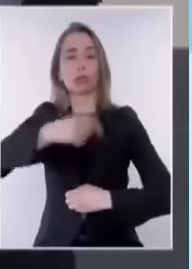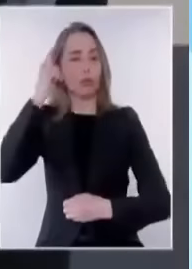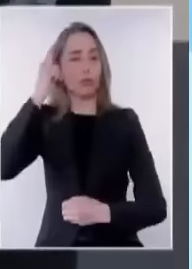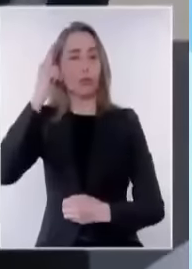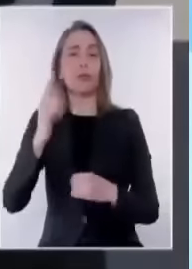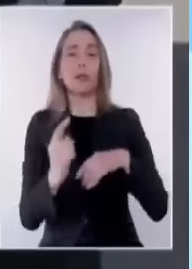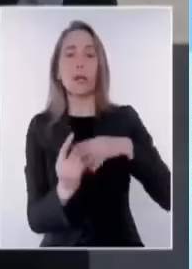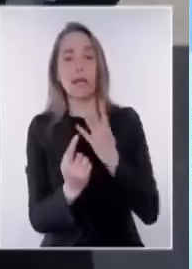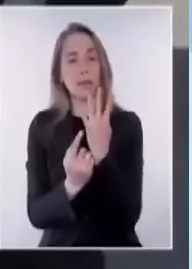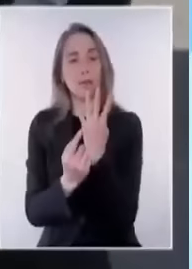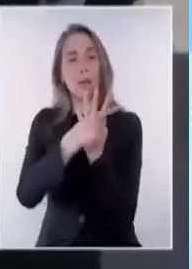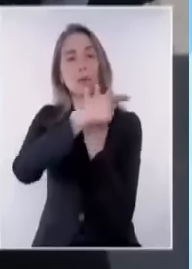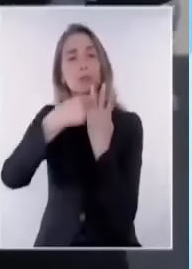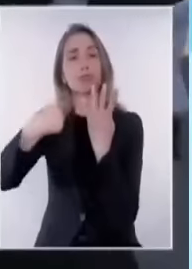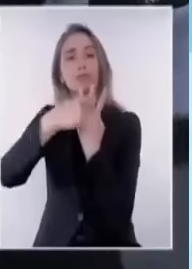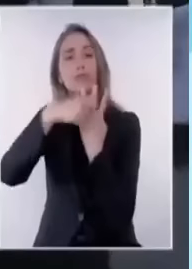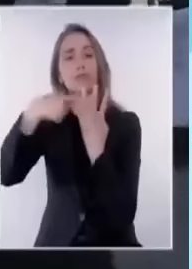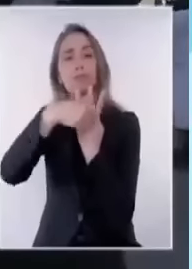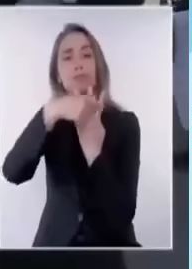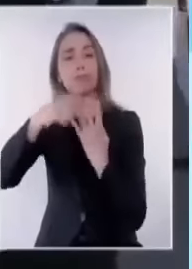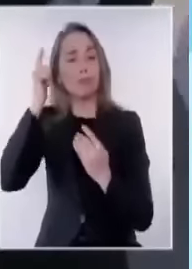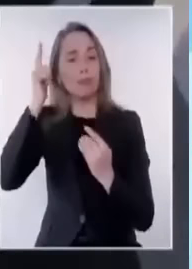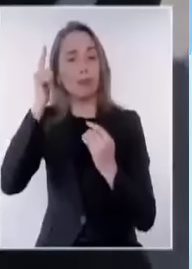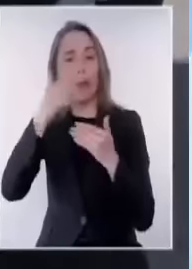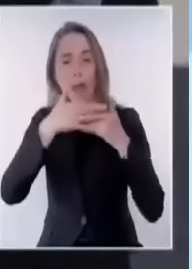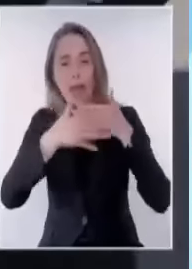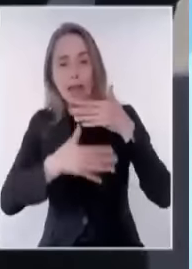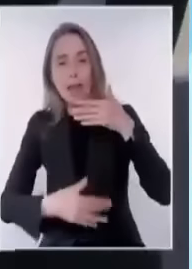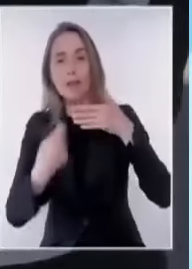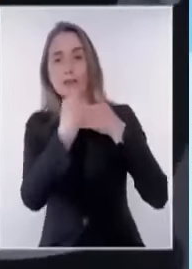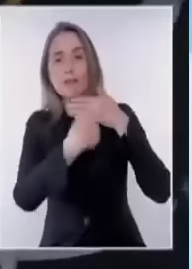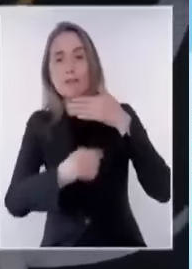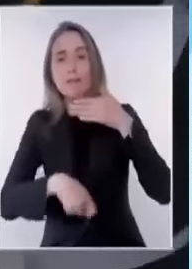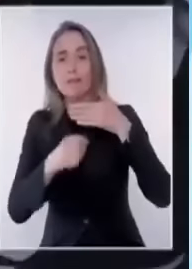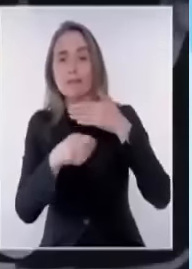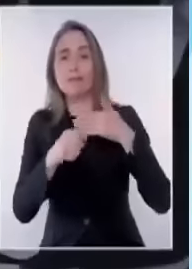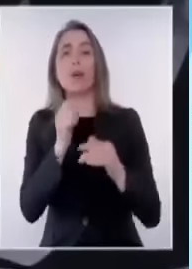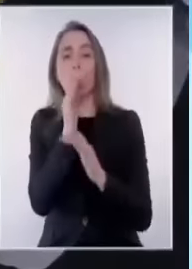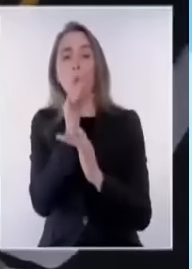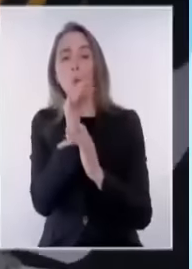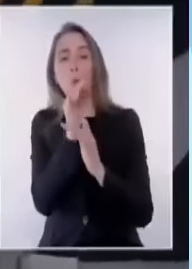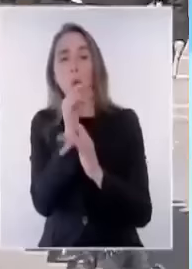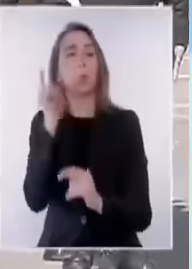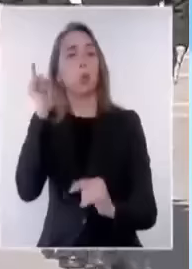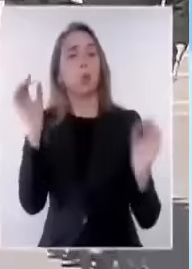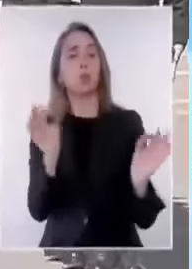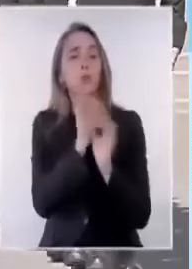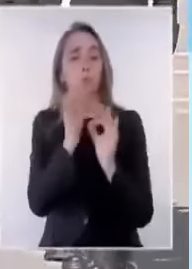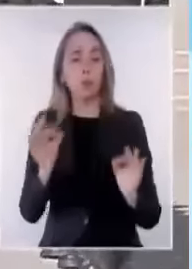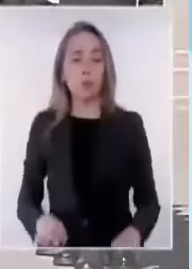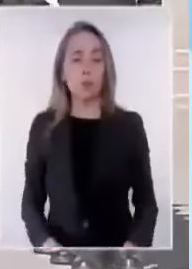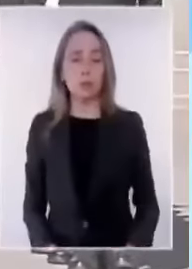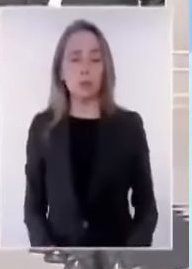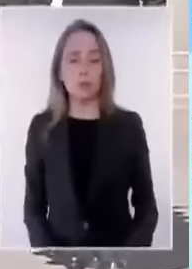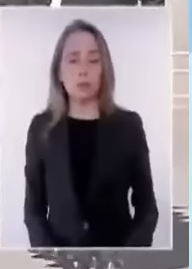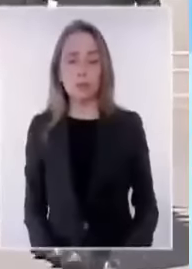La primera pensé que había una cámara, que había un camarógrafo metido en la fila y que estaba re mal ubicado porque molestaba a la gente, molestaba.